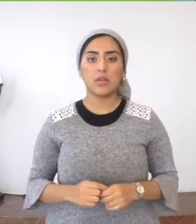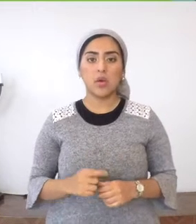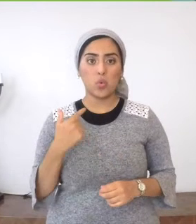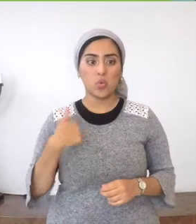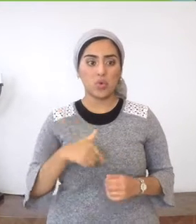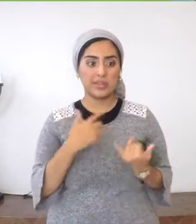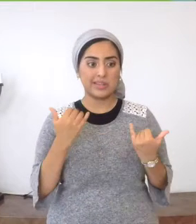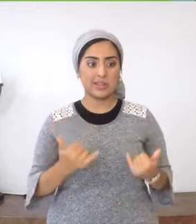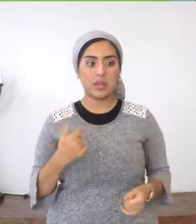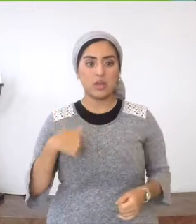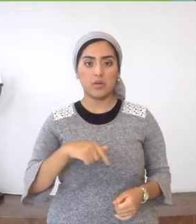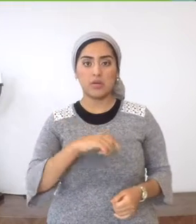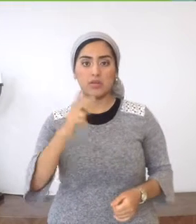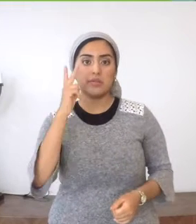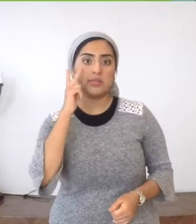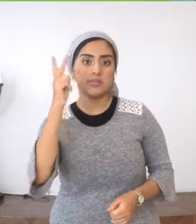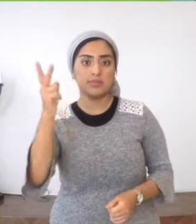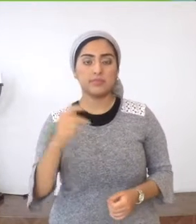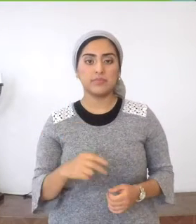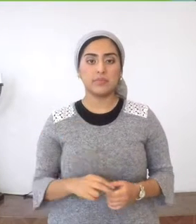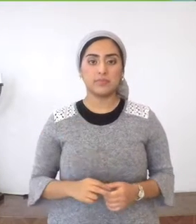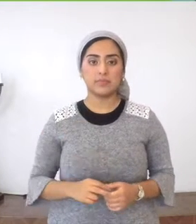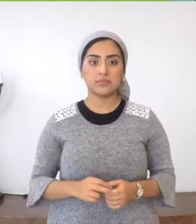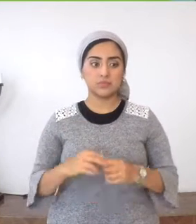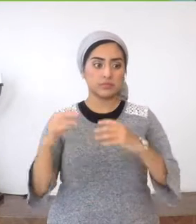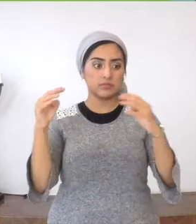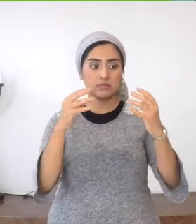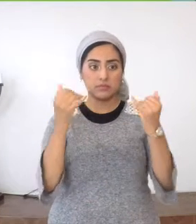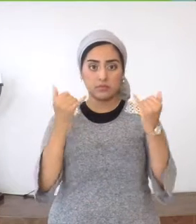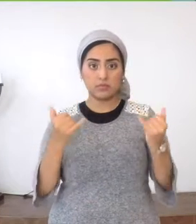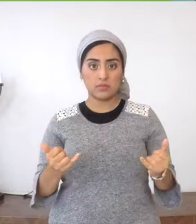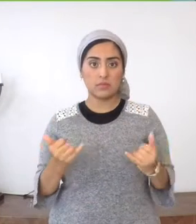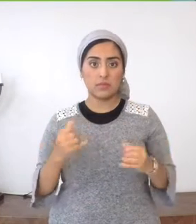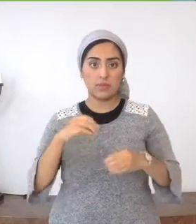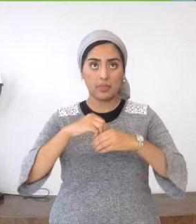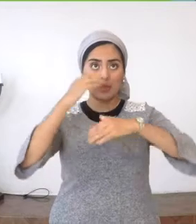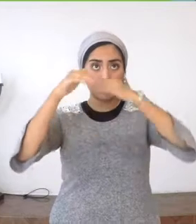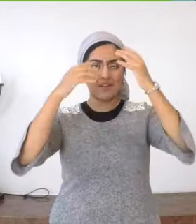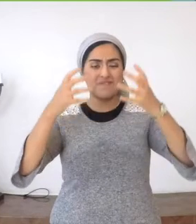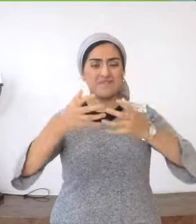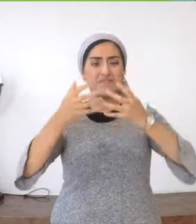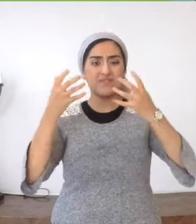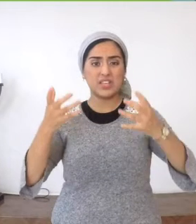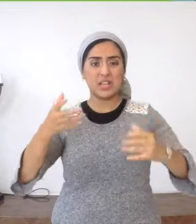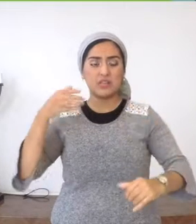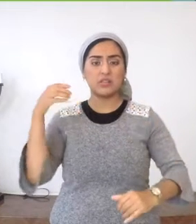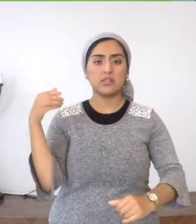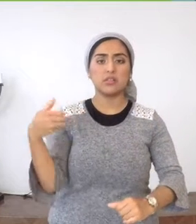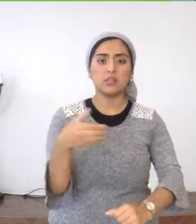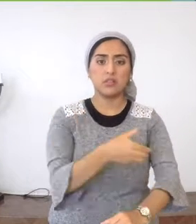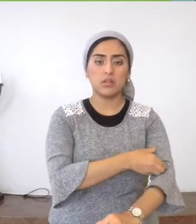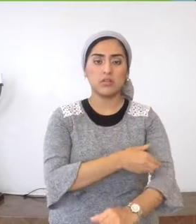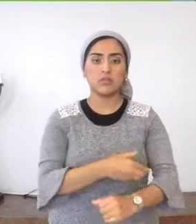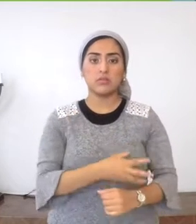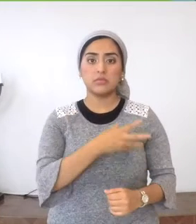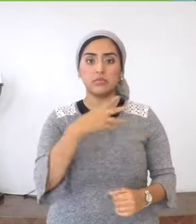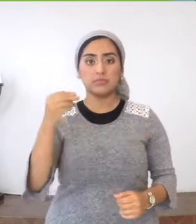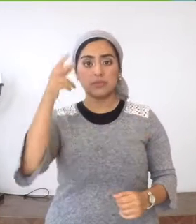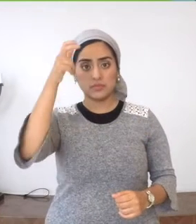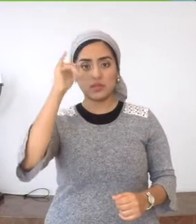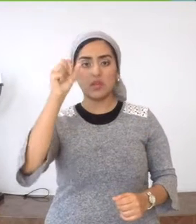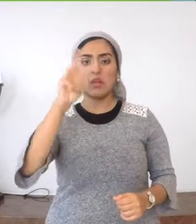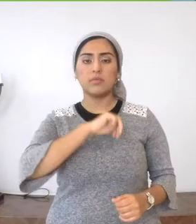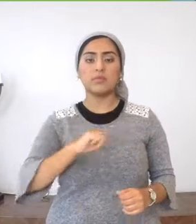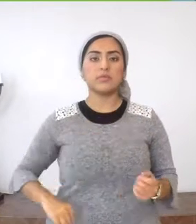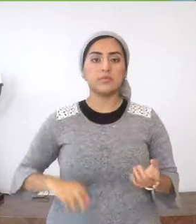Entonces esto Es delicado Pero es que Lo estamos viendo O sea La guerra Ahorita En los cielos Es muy